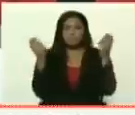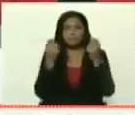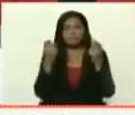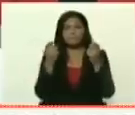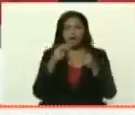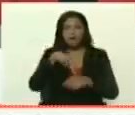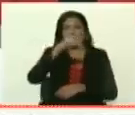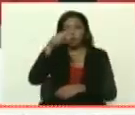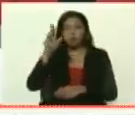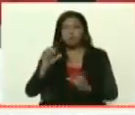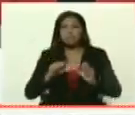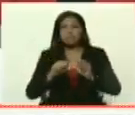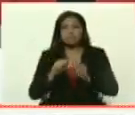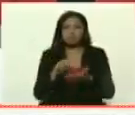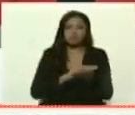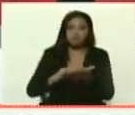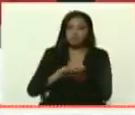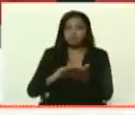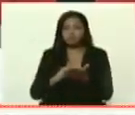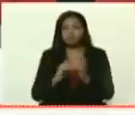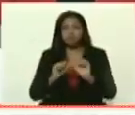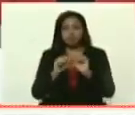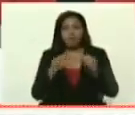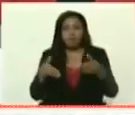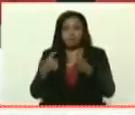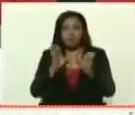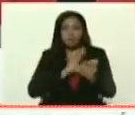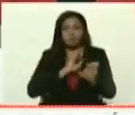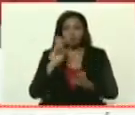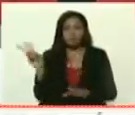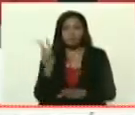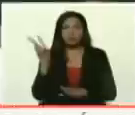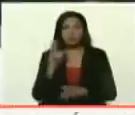se siga consolidando, porque ese es el camino de Venezuela.